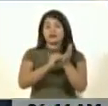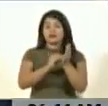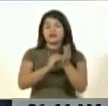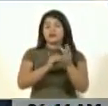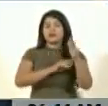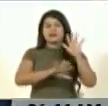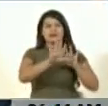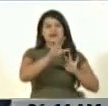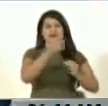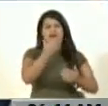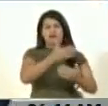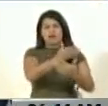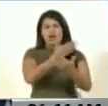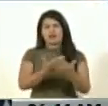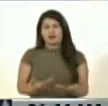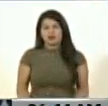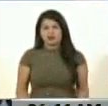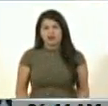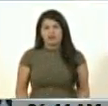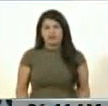diciembre, fecha en la cual,